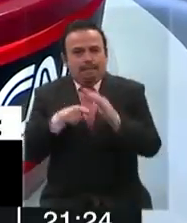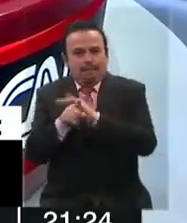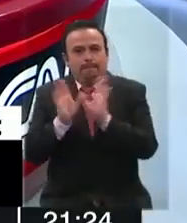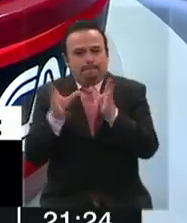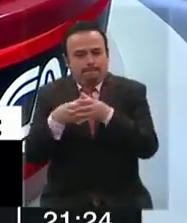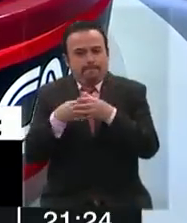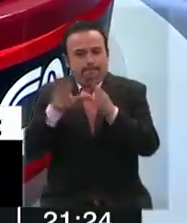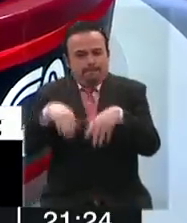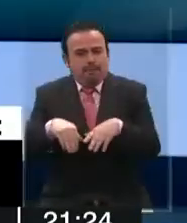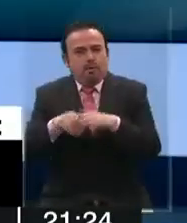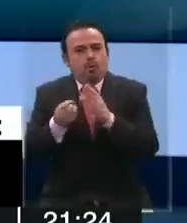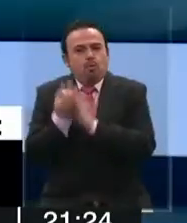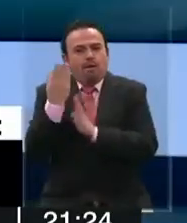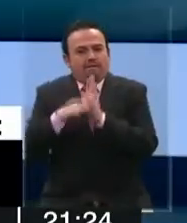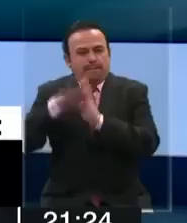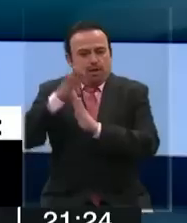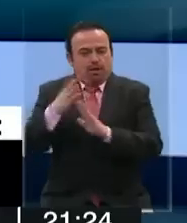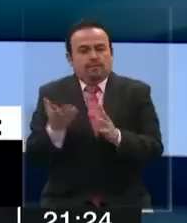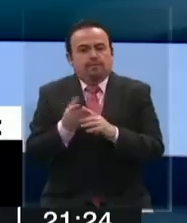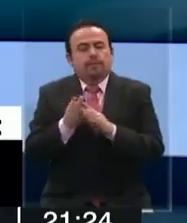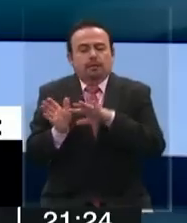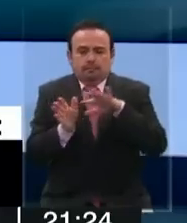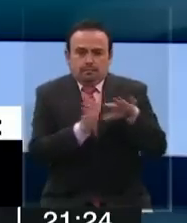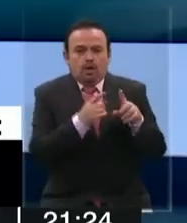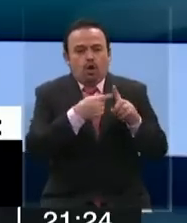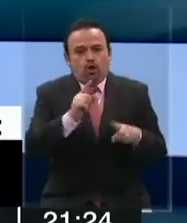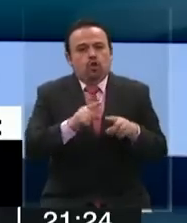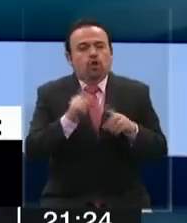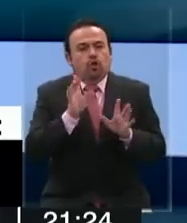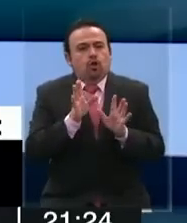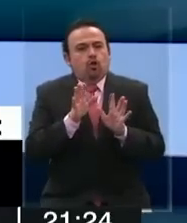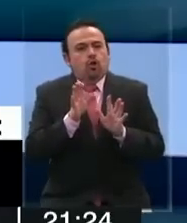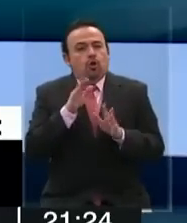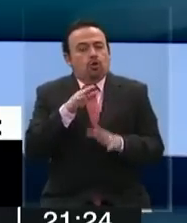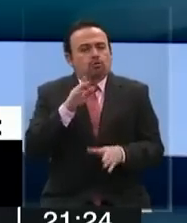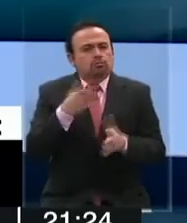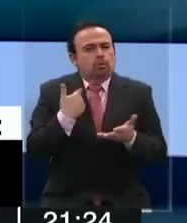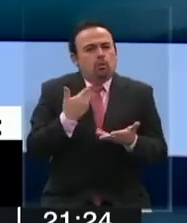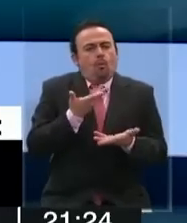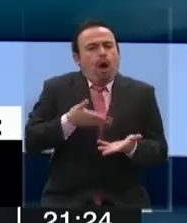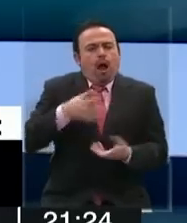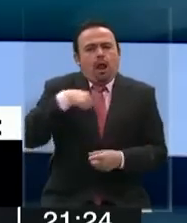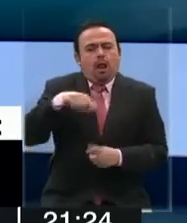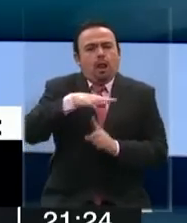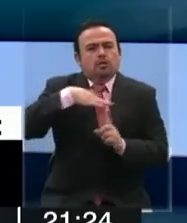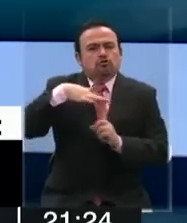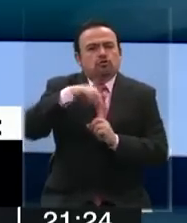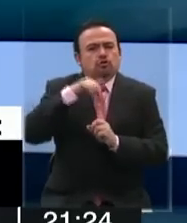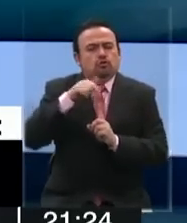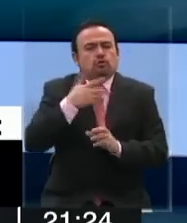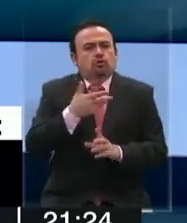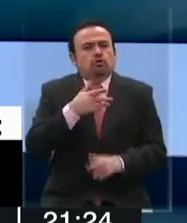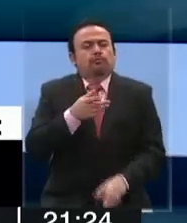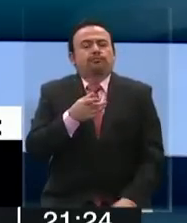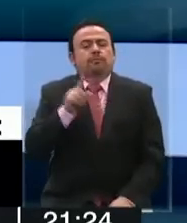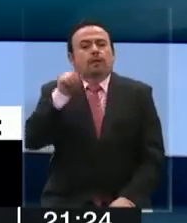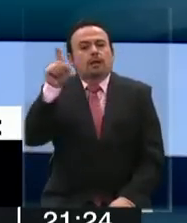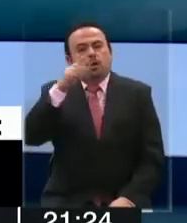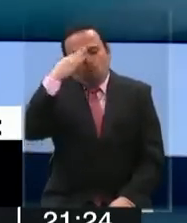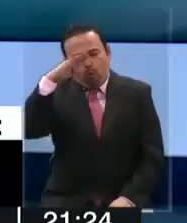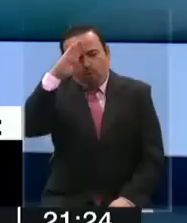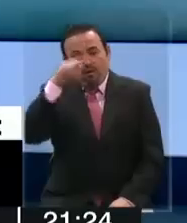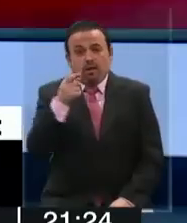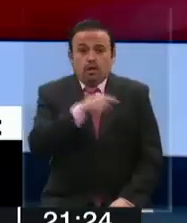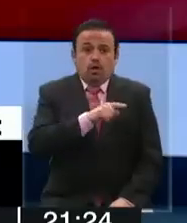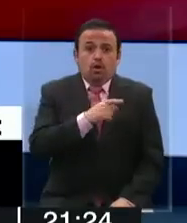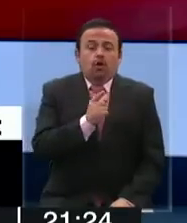misma coalición ahora otro tema es la posición que se tiene respecto a Cuba y en ese sentido la propia Carolina goich Por ejemplo cuando ya